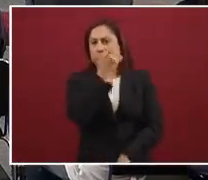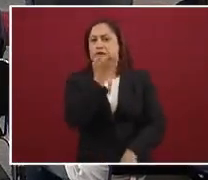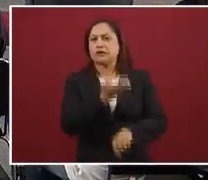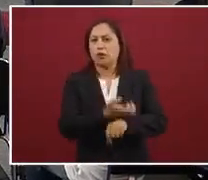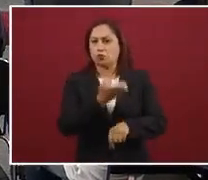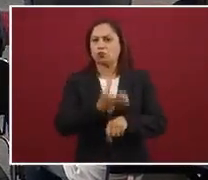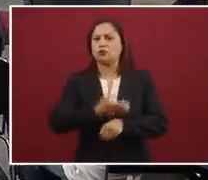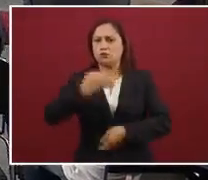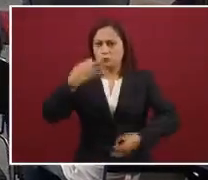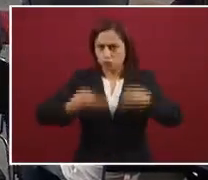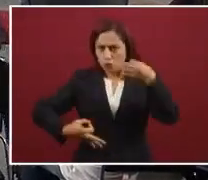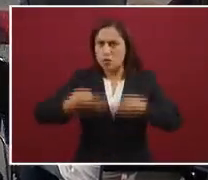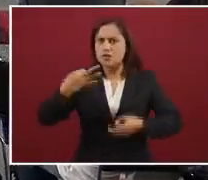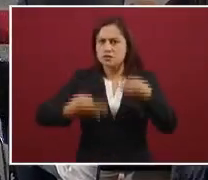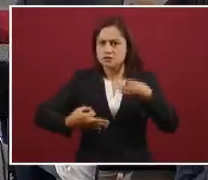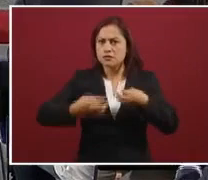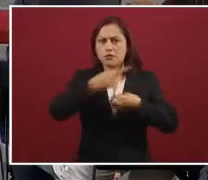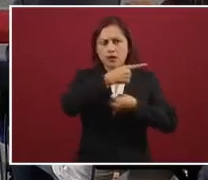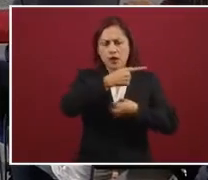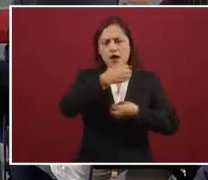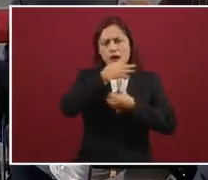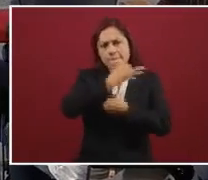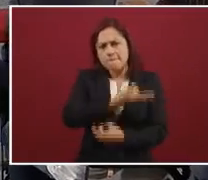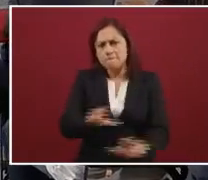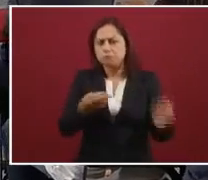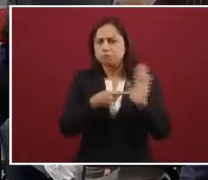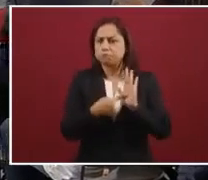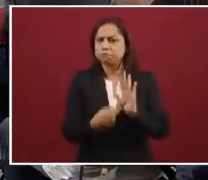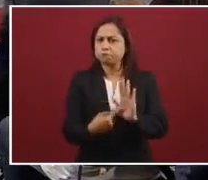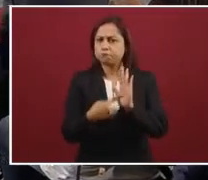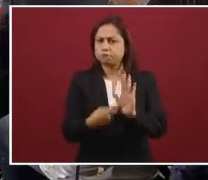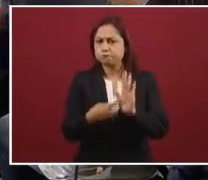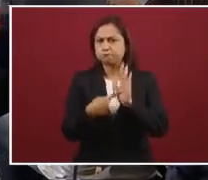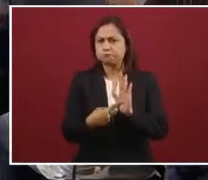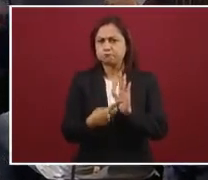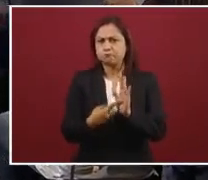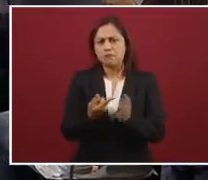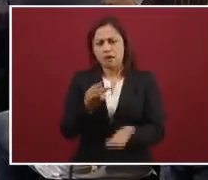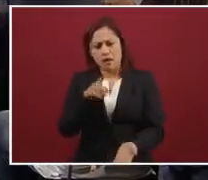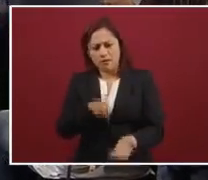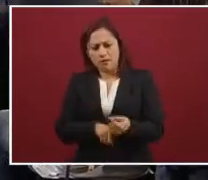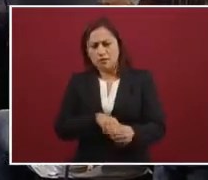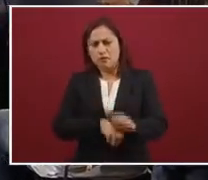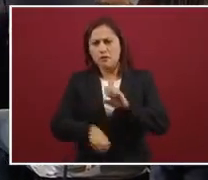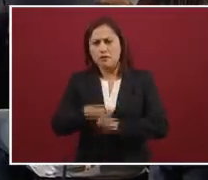lo que llevó a descubrir toda esa corrupción.